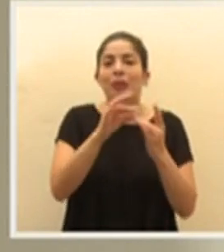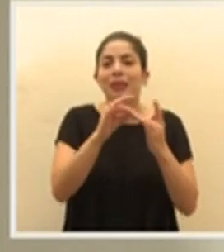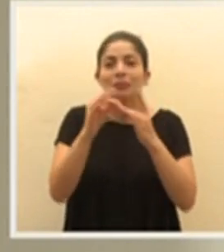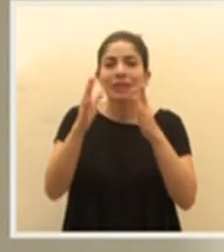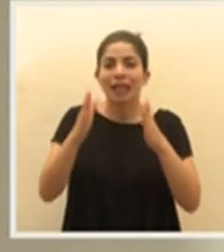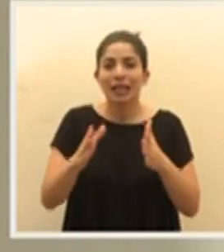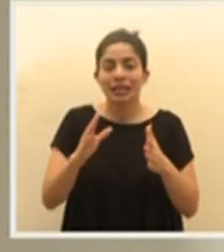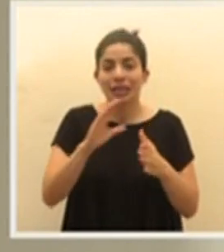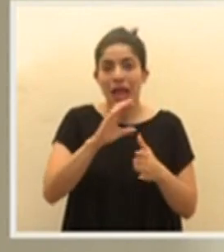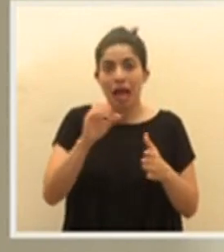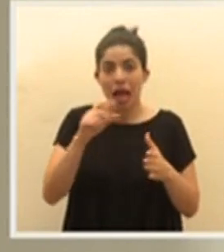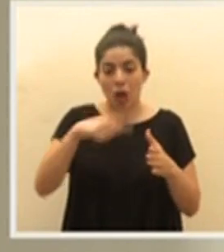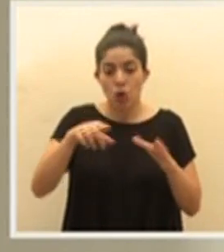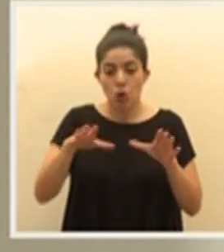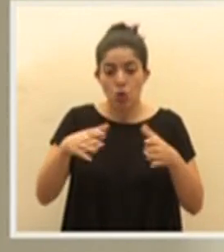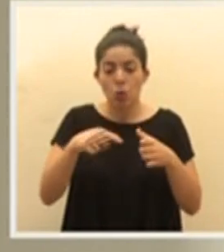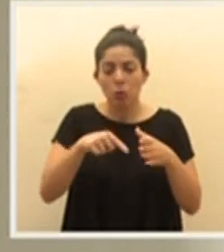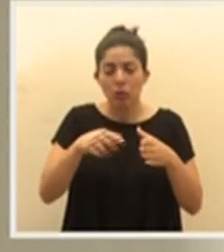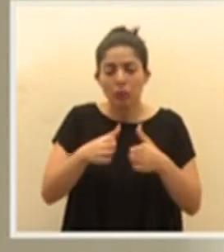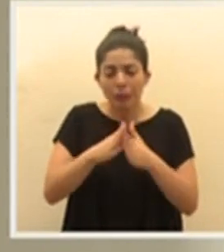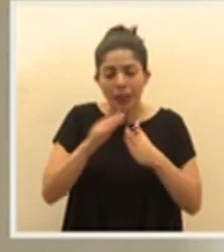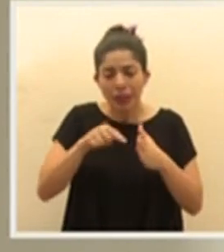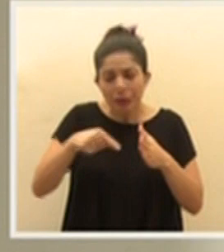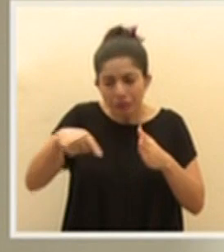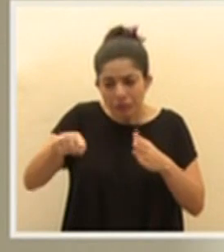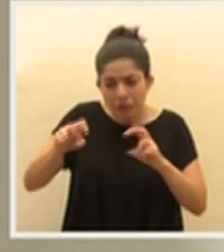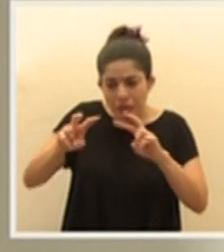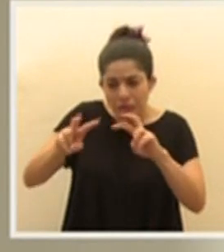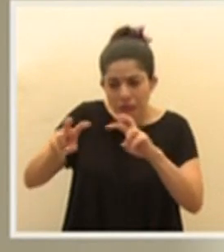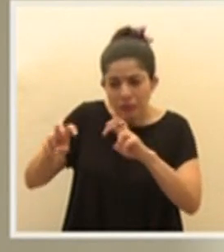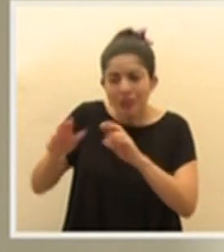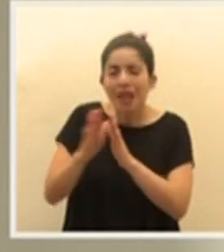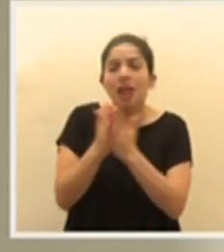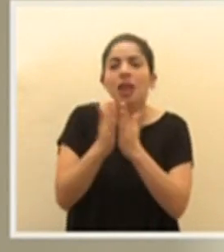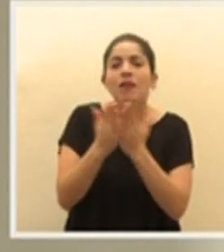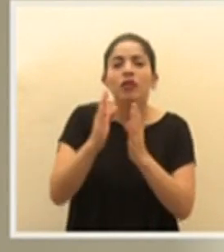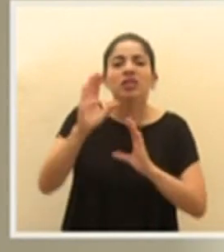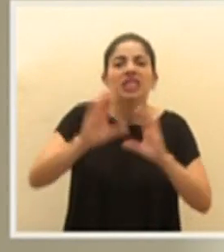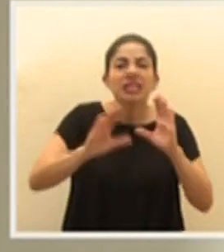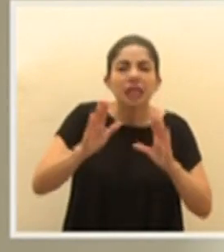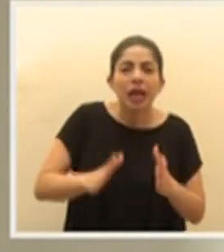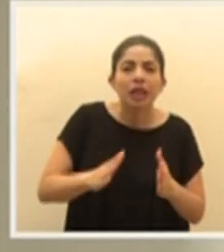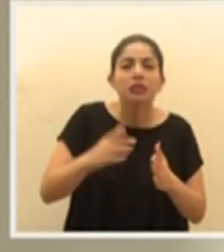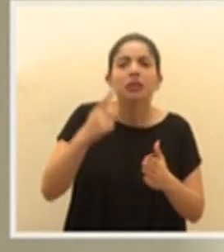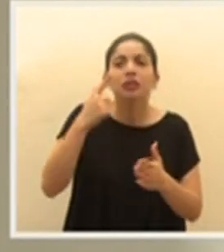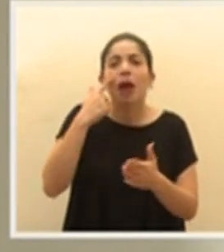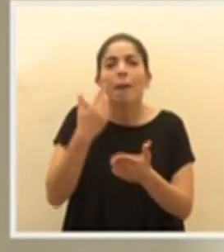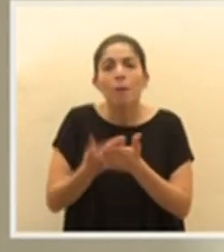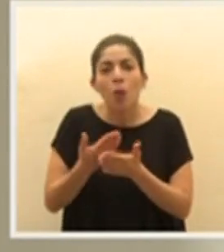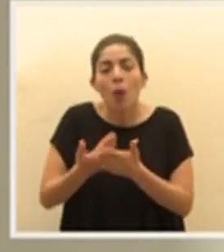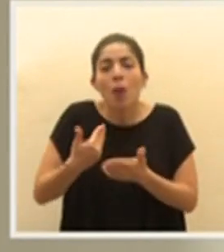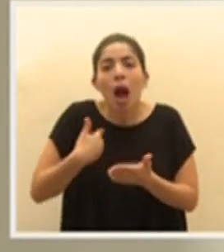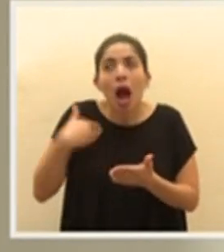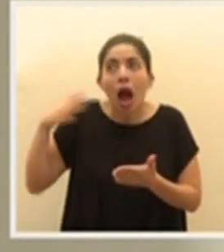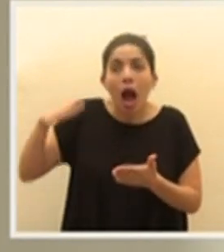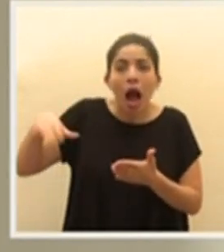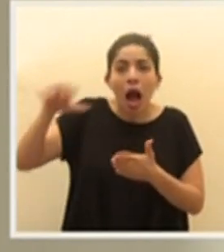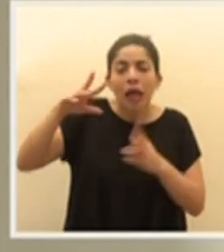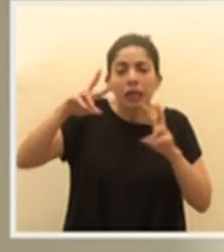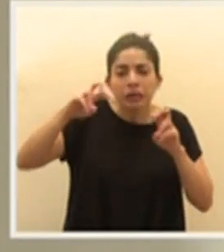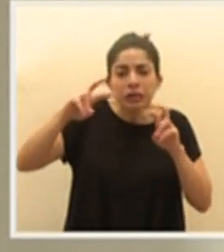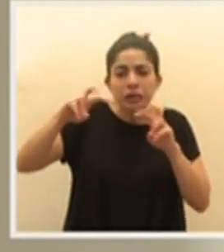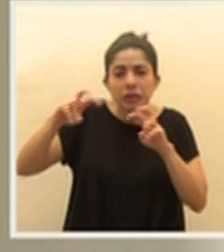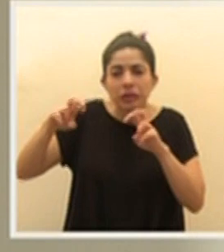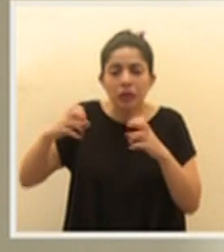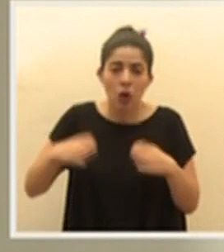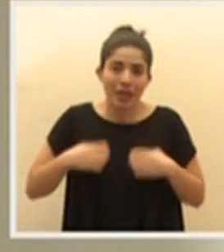Caja analizar la literatura científica y toda la evidencia que existía o